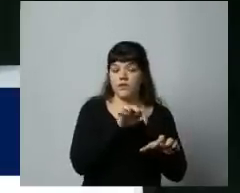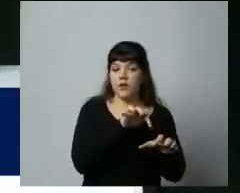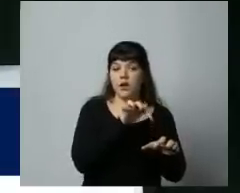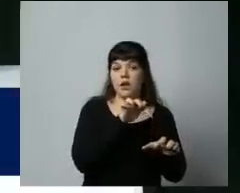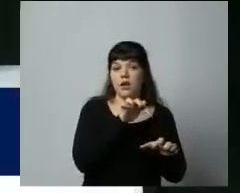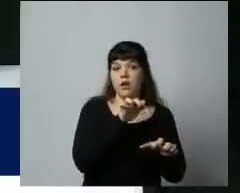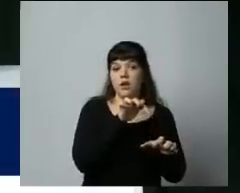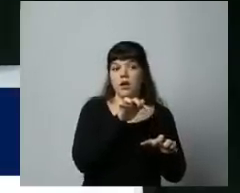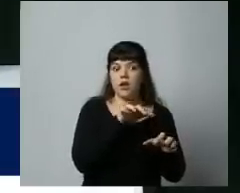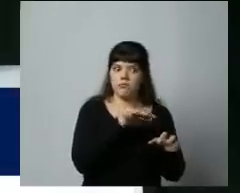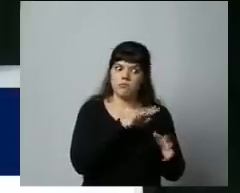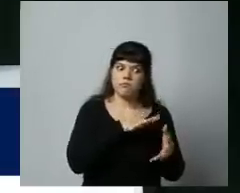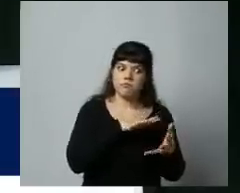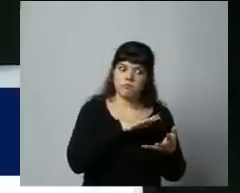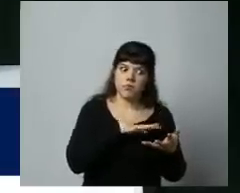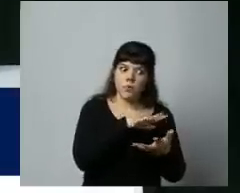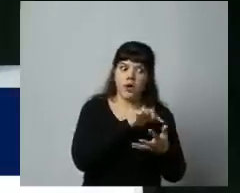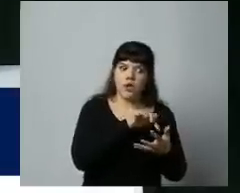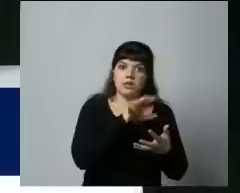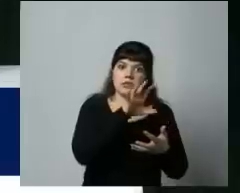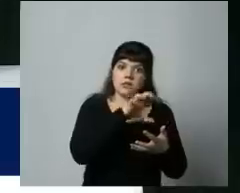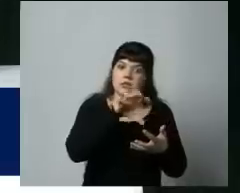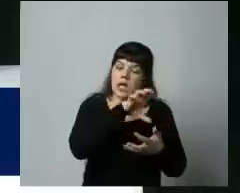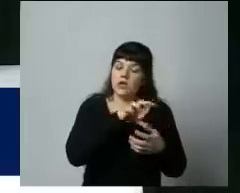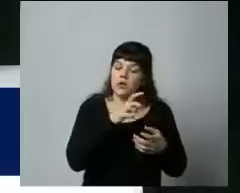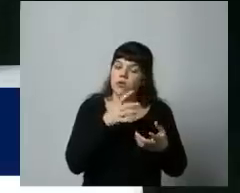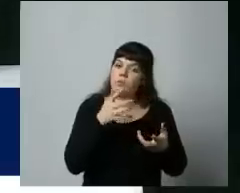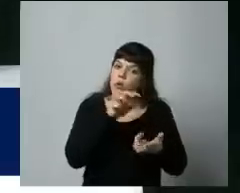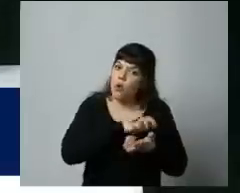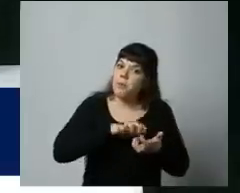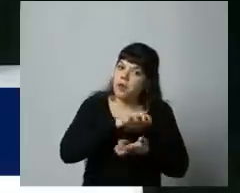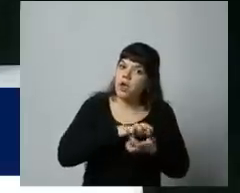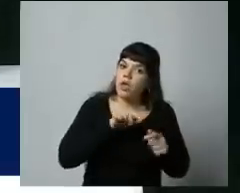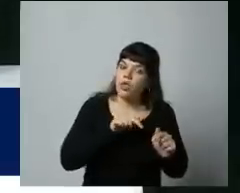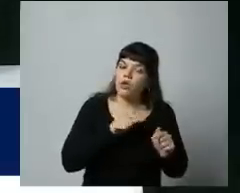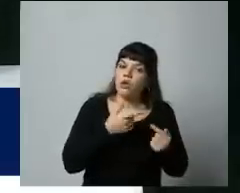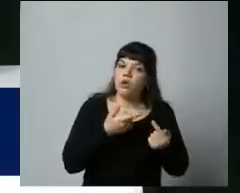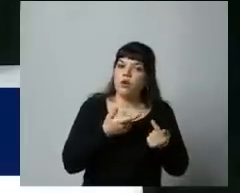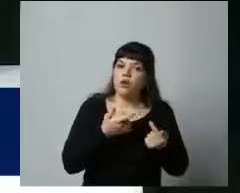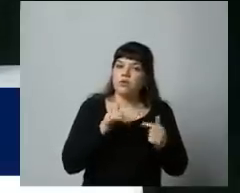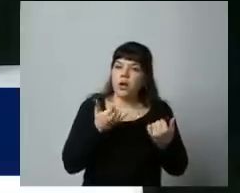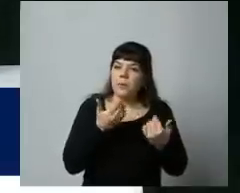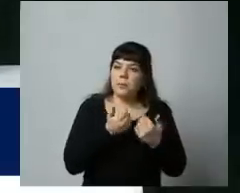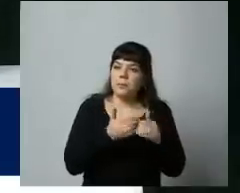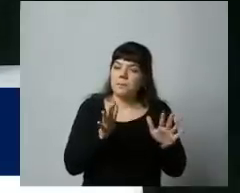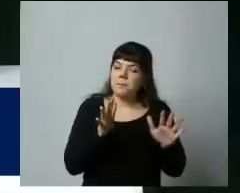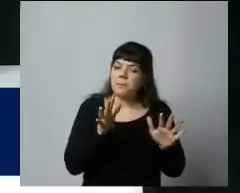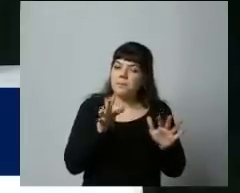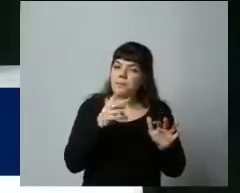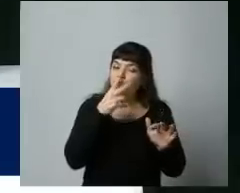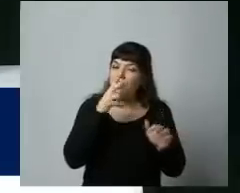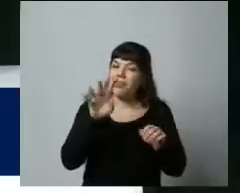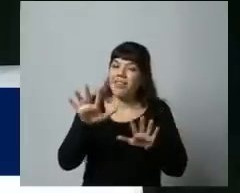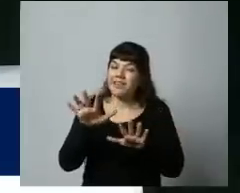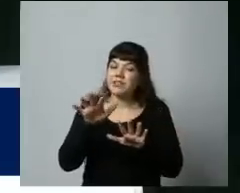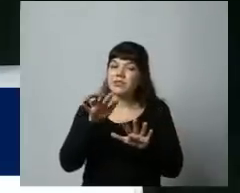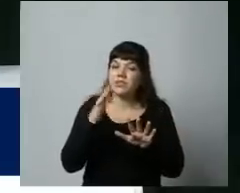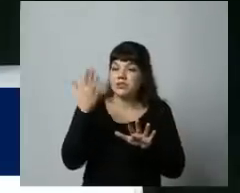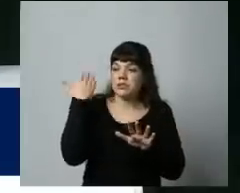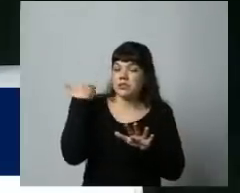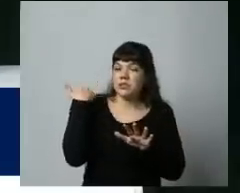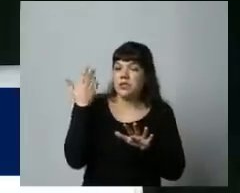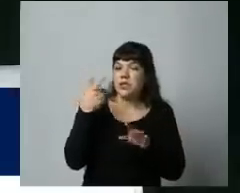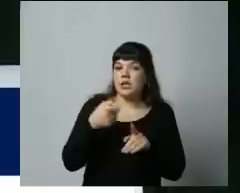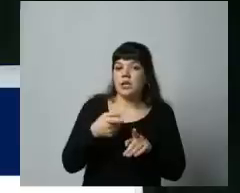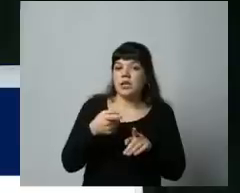justamente en un lugar geográfico muy complejo ya a partir del del 2010 por intermedio